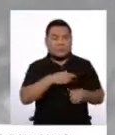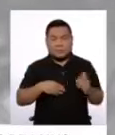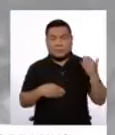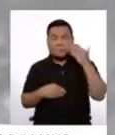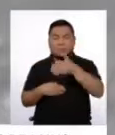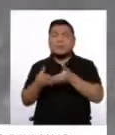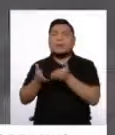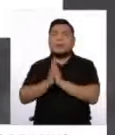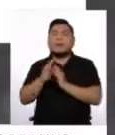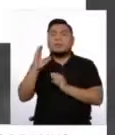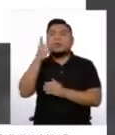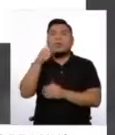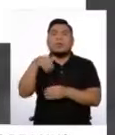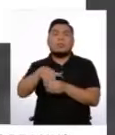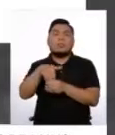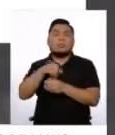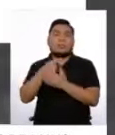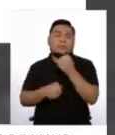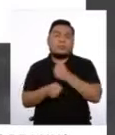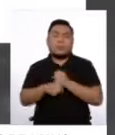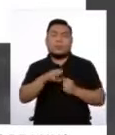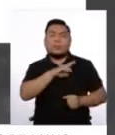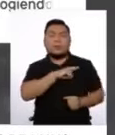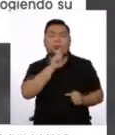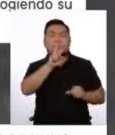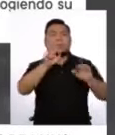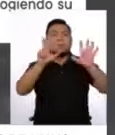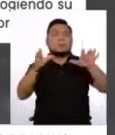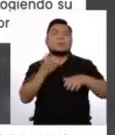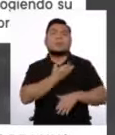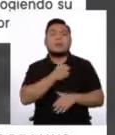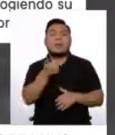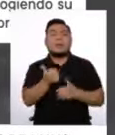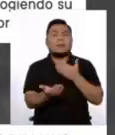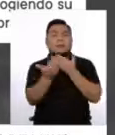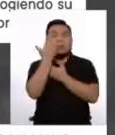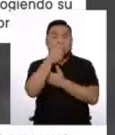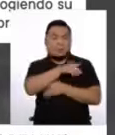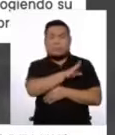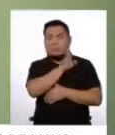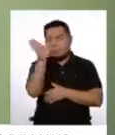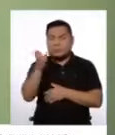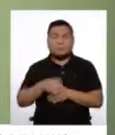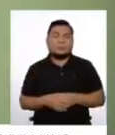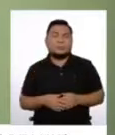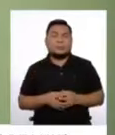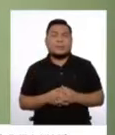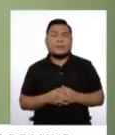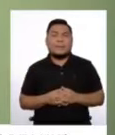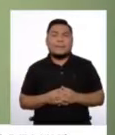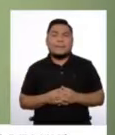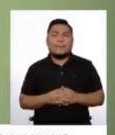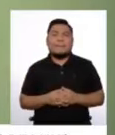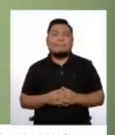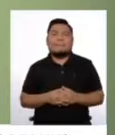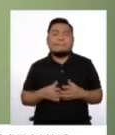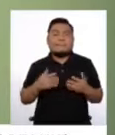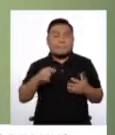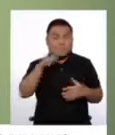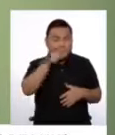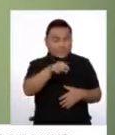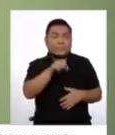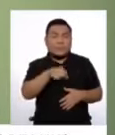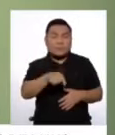de confianza. Jueves 28 de mayo a las 10 de la mañana en el Parlamento. Y en este caso el